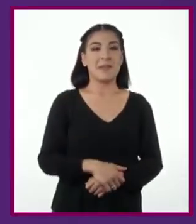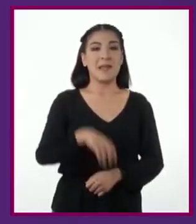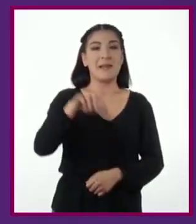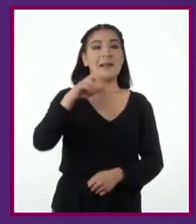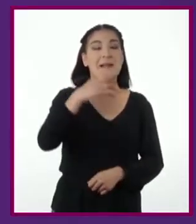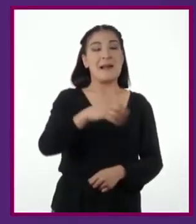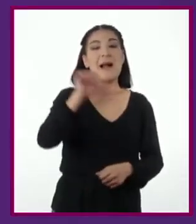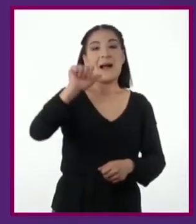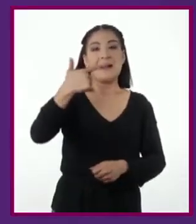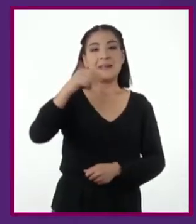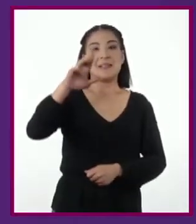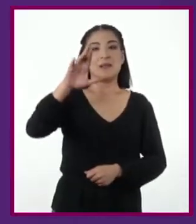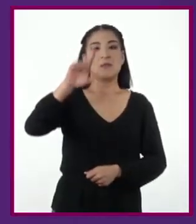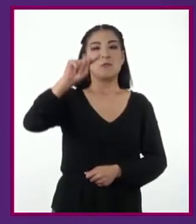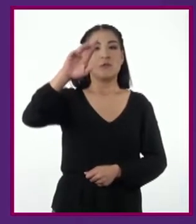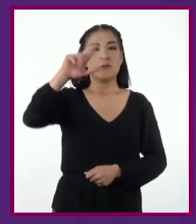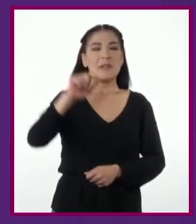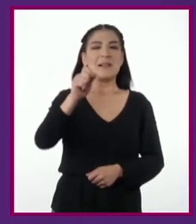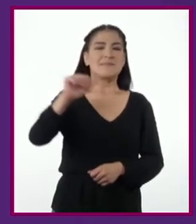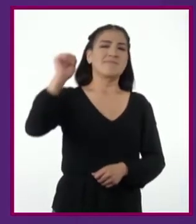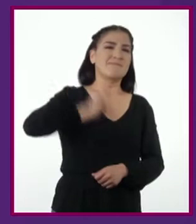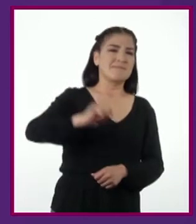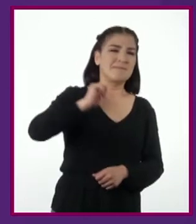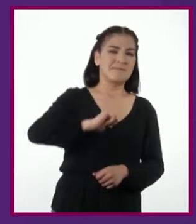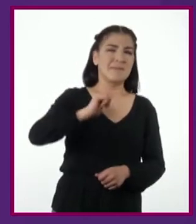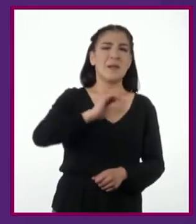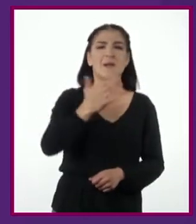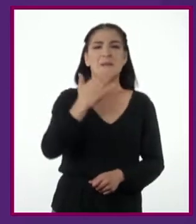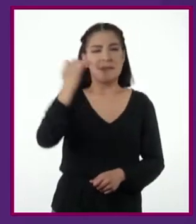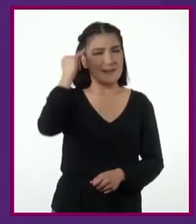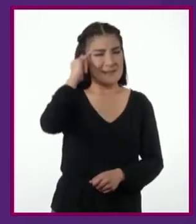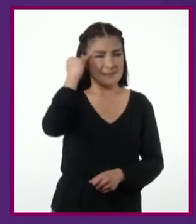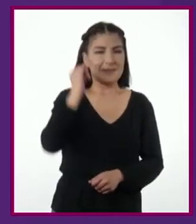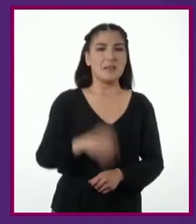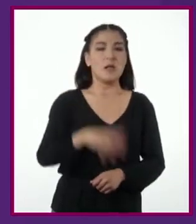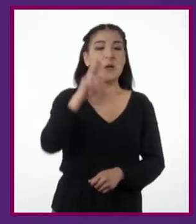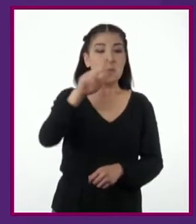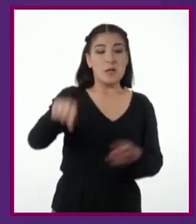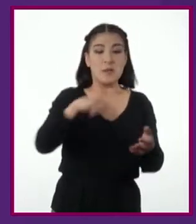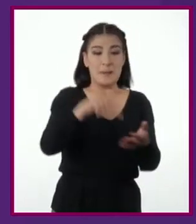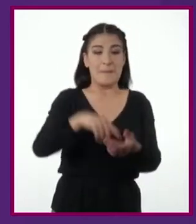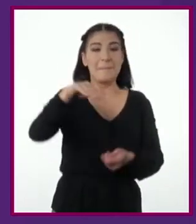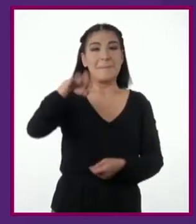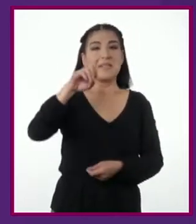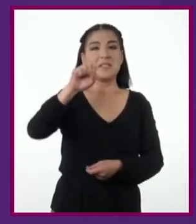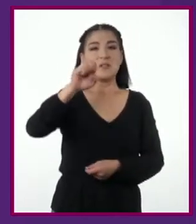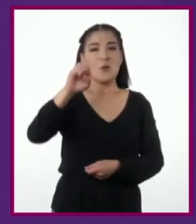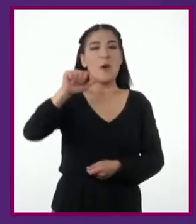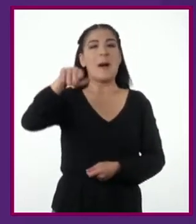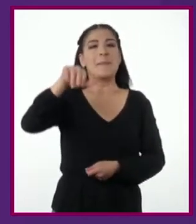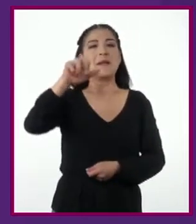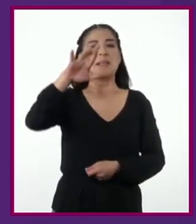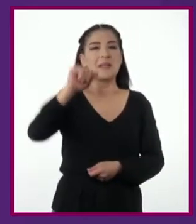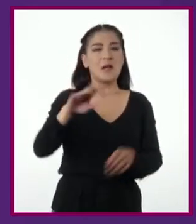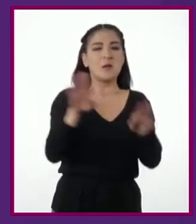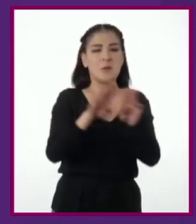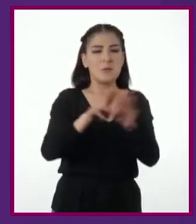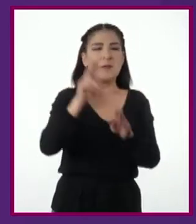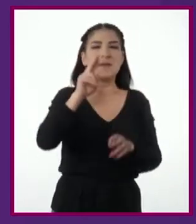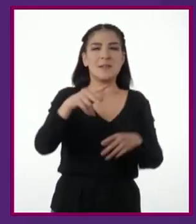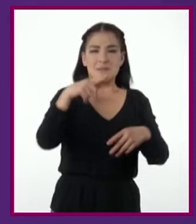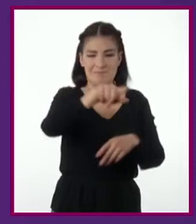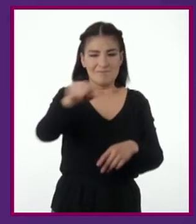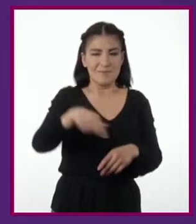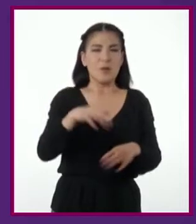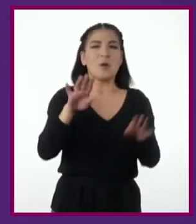la época prehispánica. En Mesoamérica tuvo lugar el surgimiento de una cultura milenaria que se desarrolló